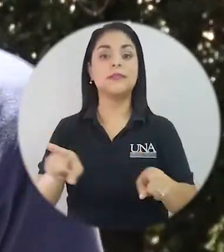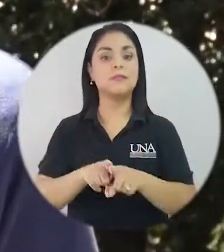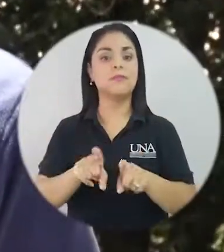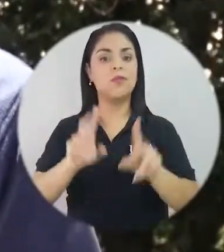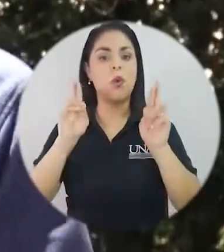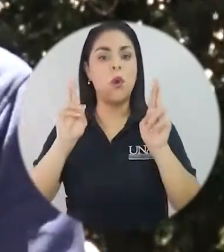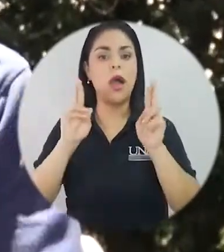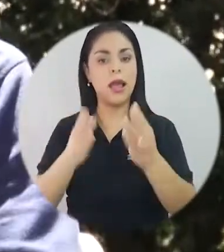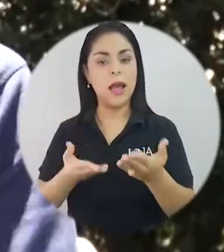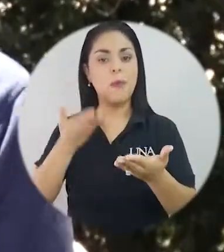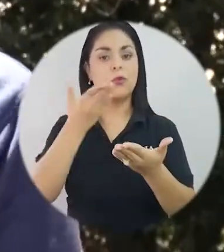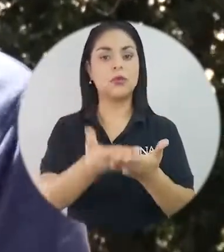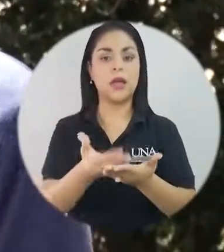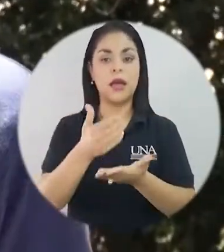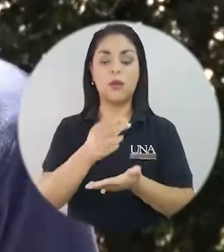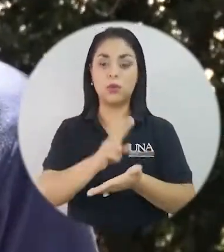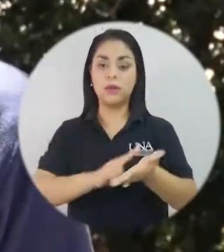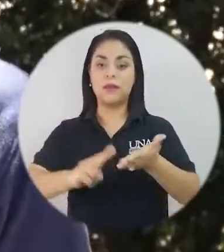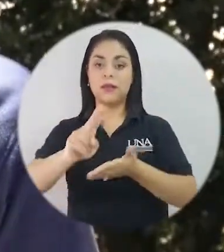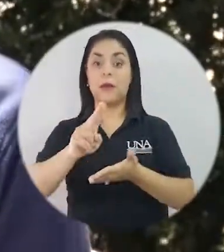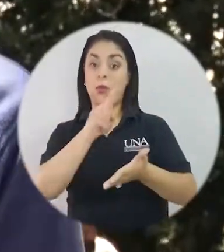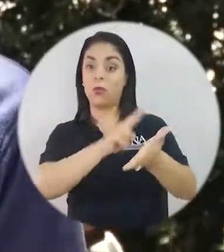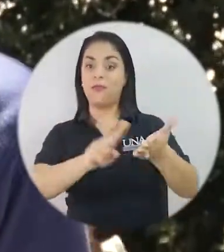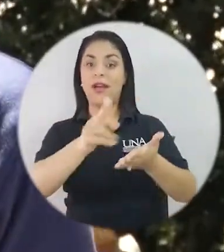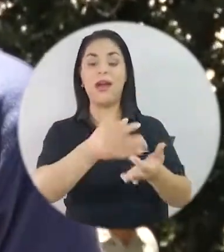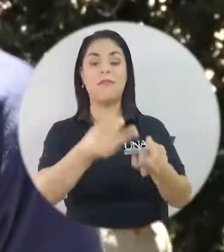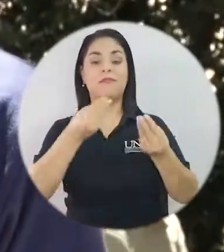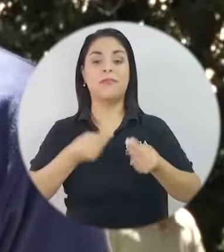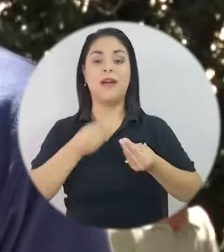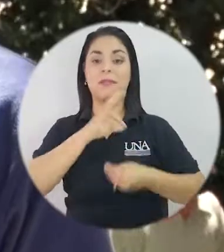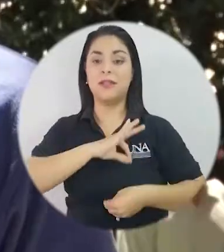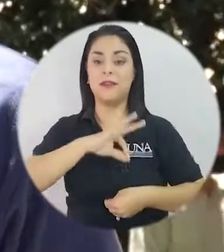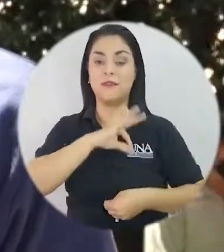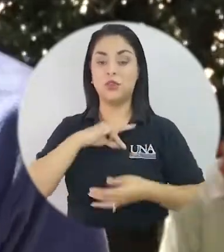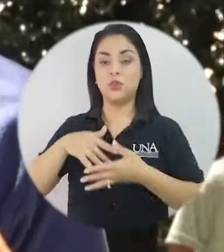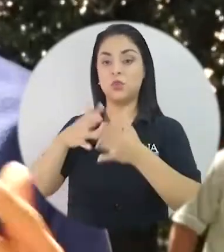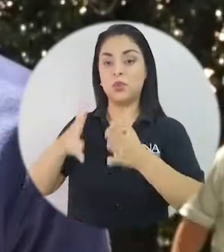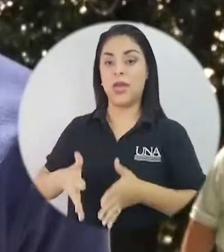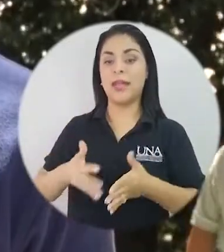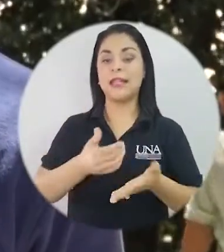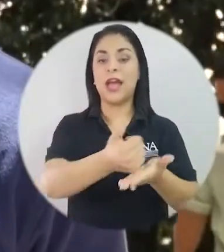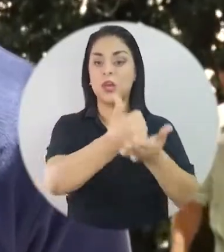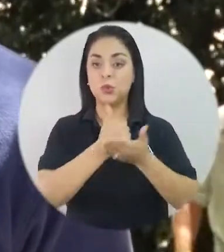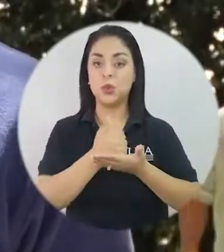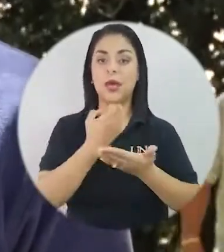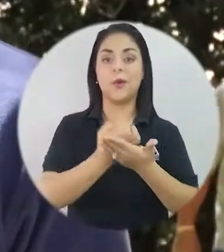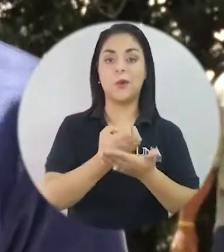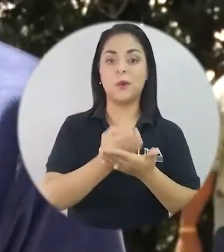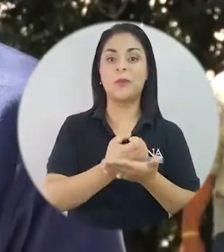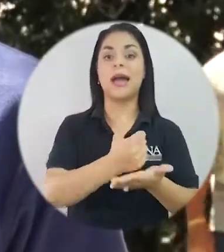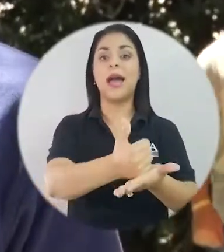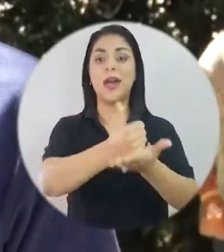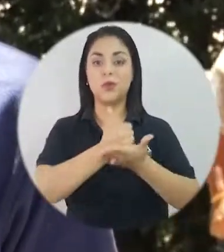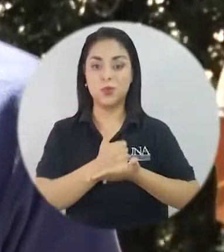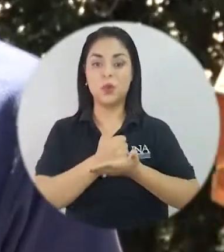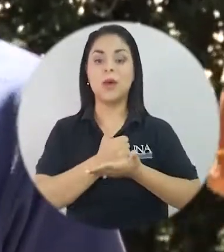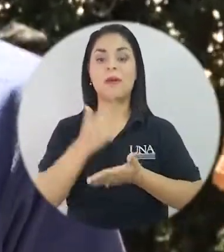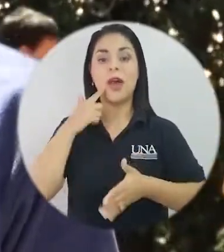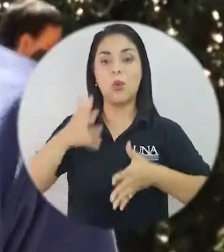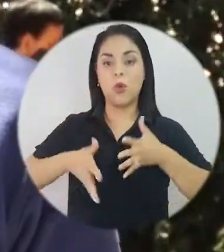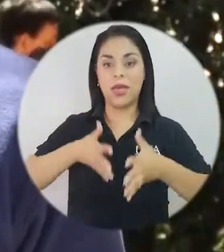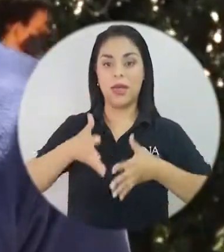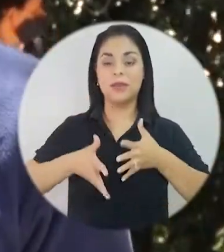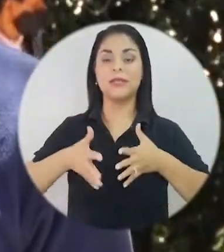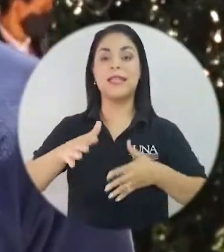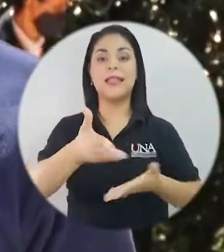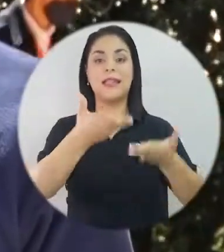también ojalá dar un aporte a la U, ya que nos ha beneficiado muchísimo al estudiantado en ayudas económicas, en ayuda de cuidarnos y